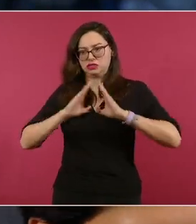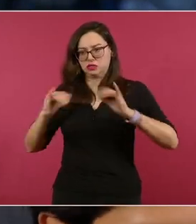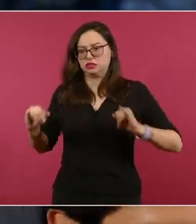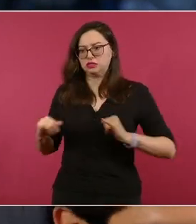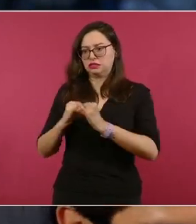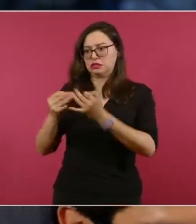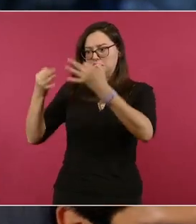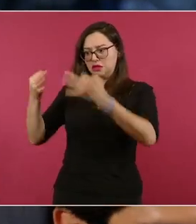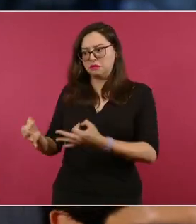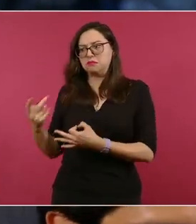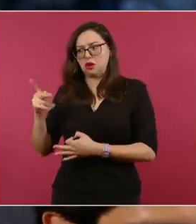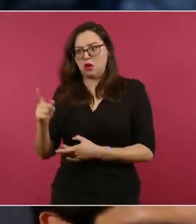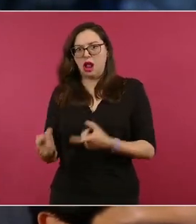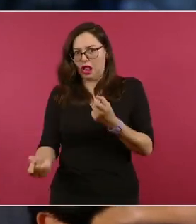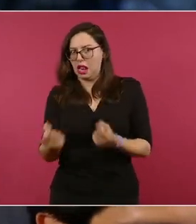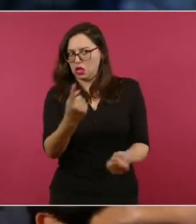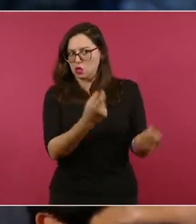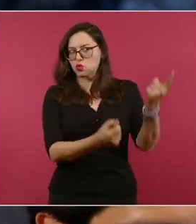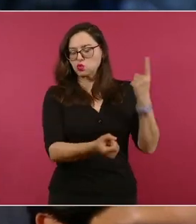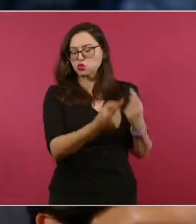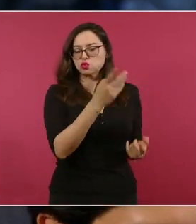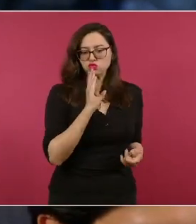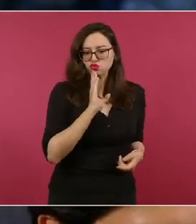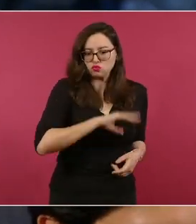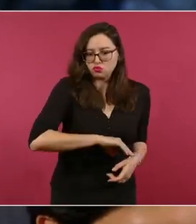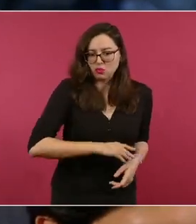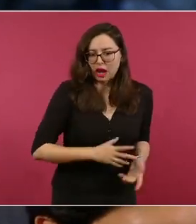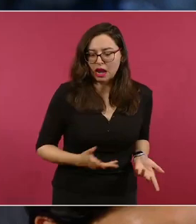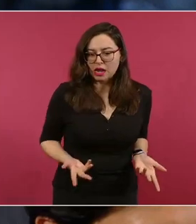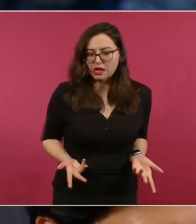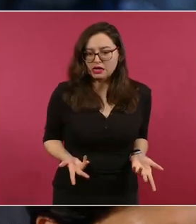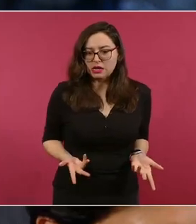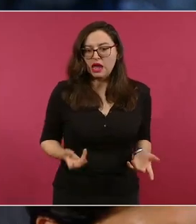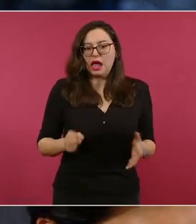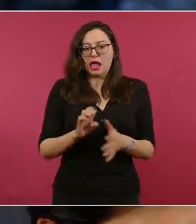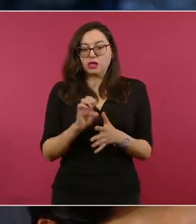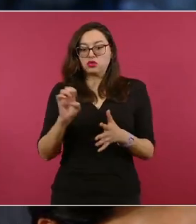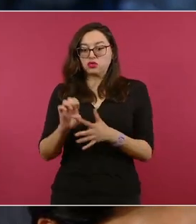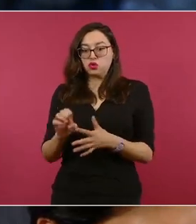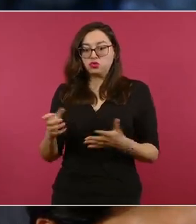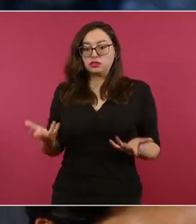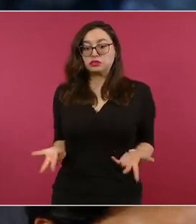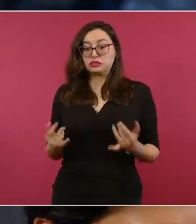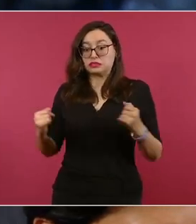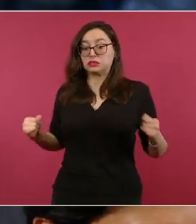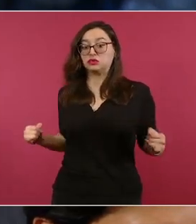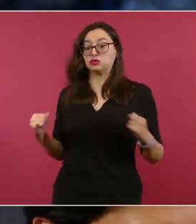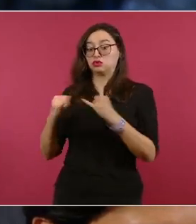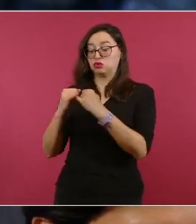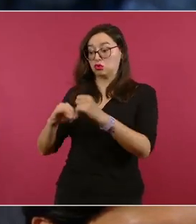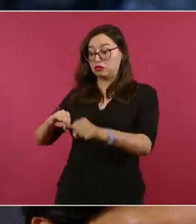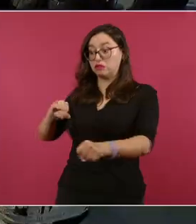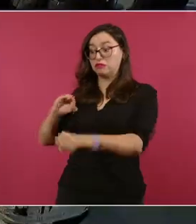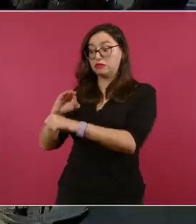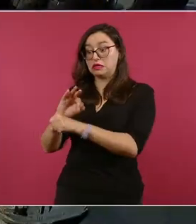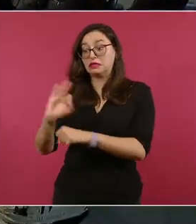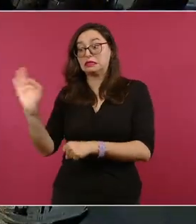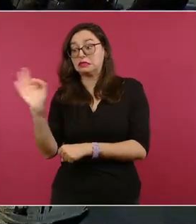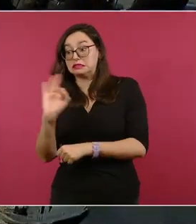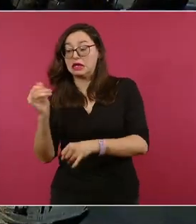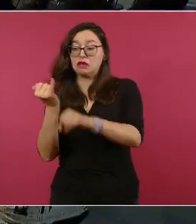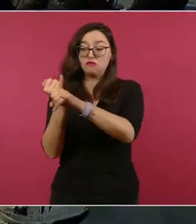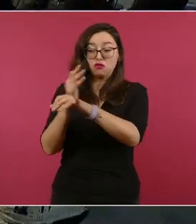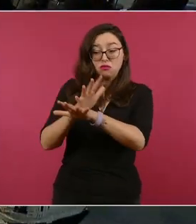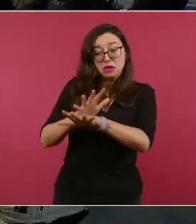en esta situación, ¿qué tanto se estaría dispuesto pues a defender a la institución a pesar de que no se sepa si realmente